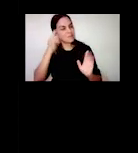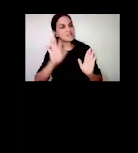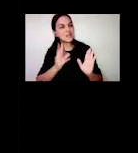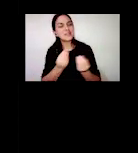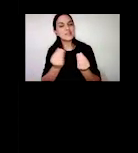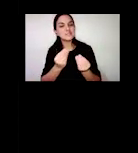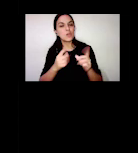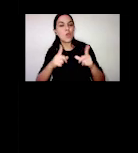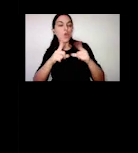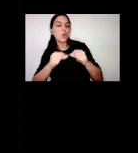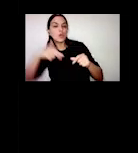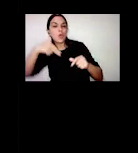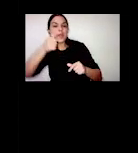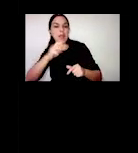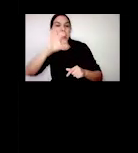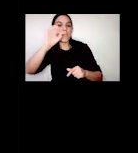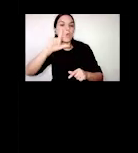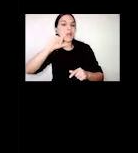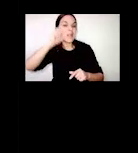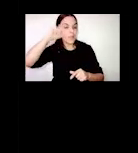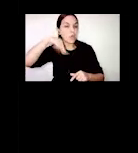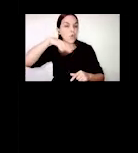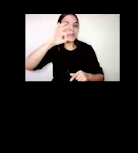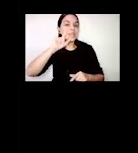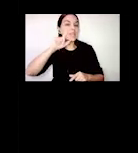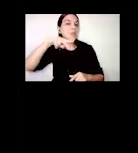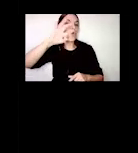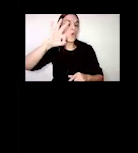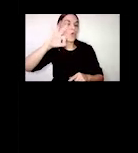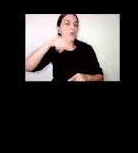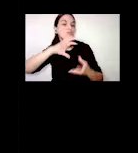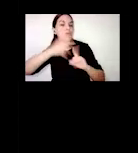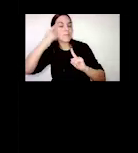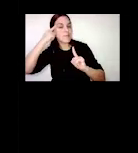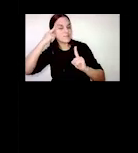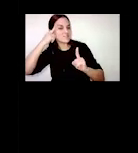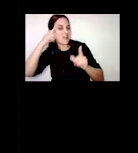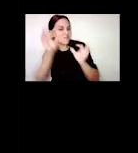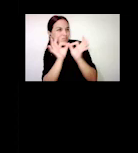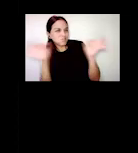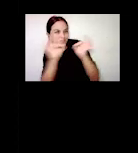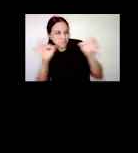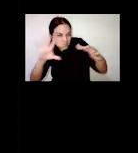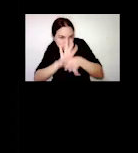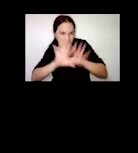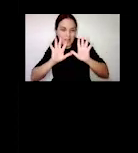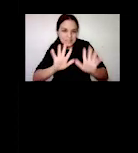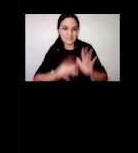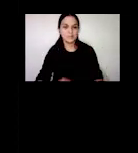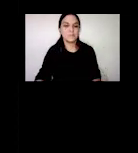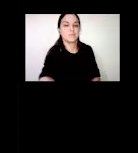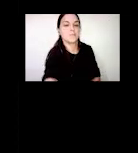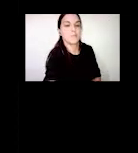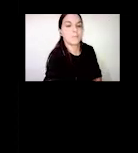Código Napoleónico, hace mención a una interpretación verdaderamente gramatical del texto, y que no se puede hacer